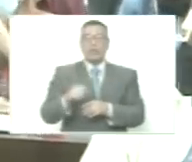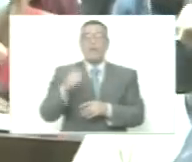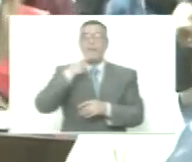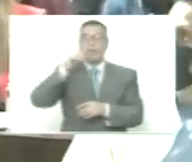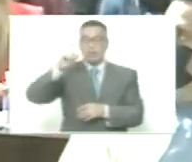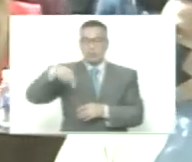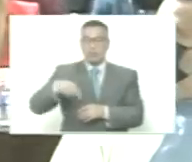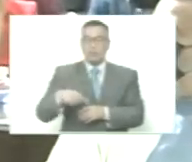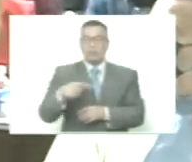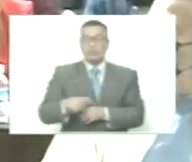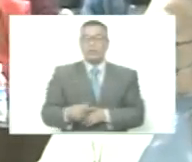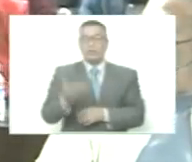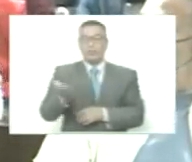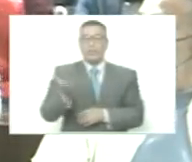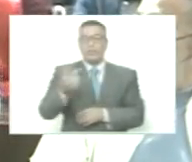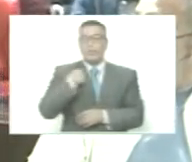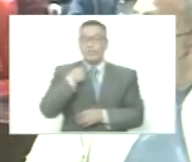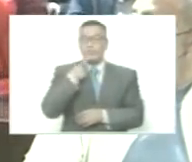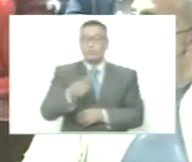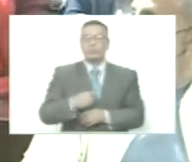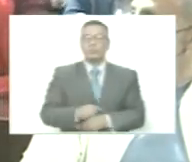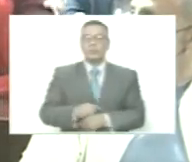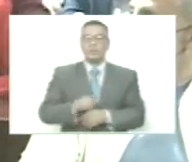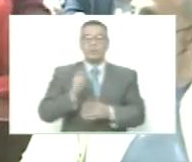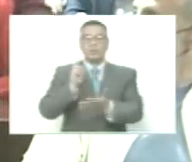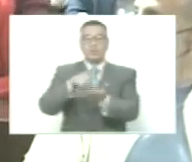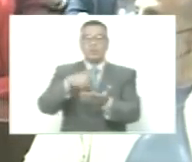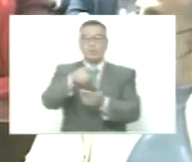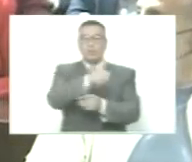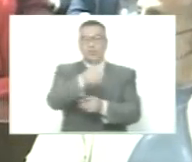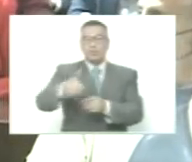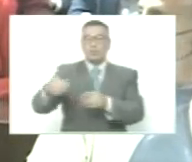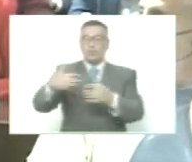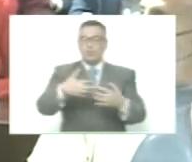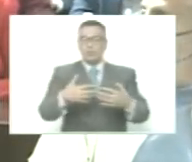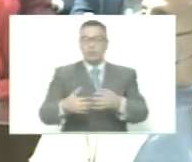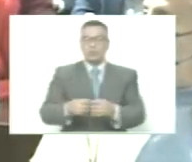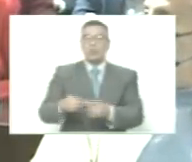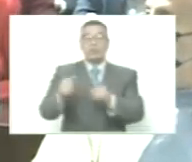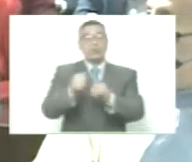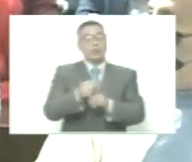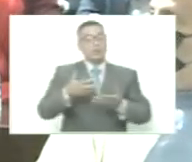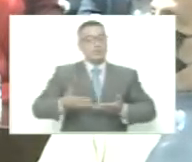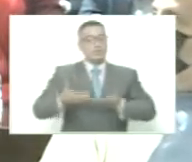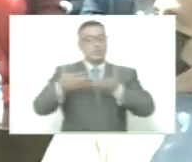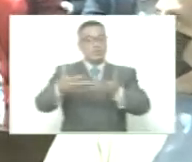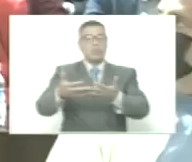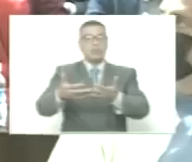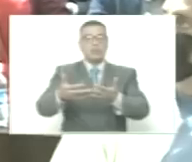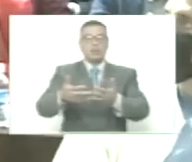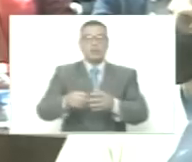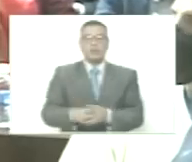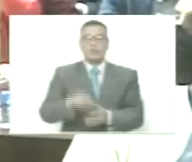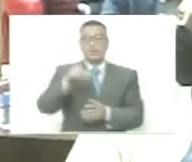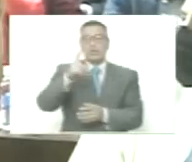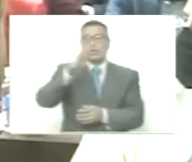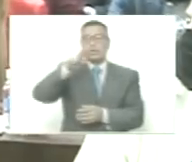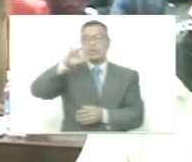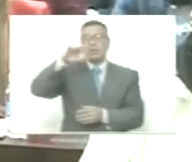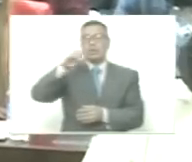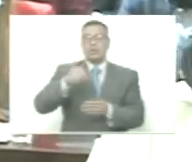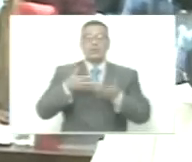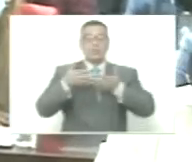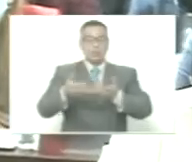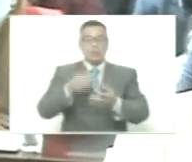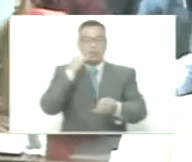también resaltaron y dicen estar presente en cada lucha, porque Darío se entregó, como dijo el diputado Juan Carlos Alemán, en